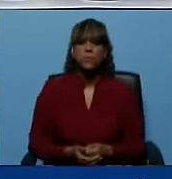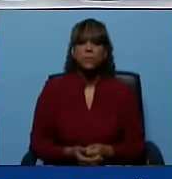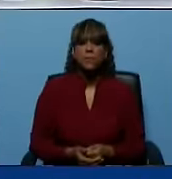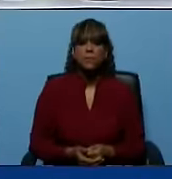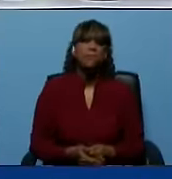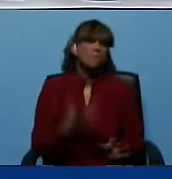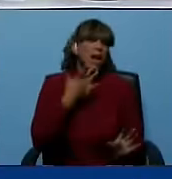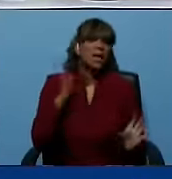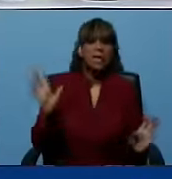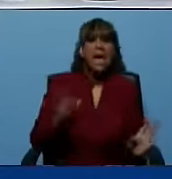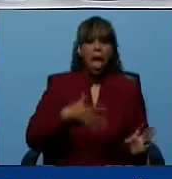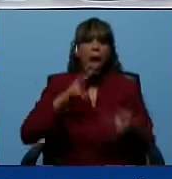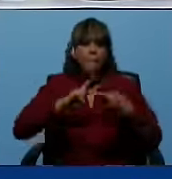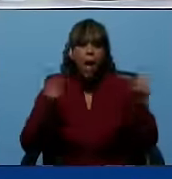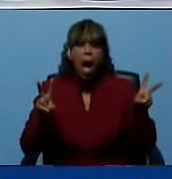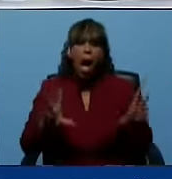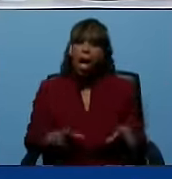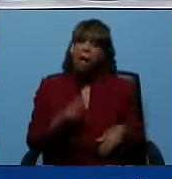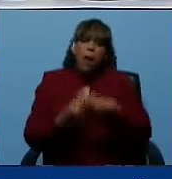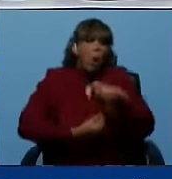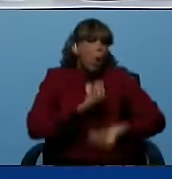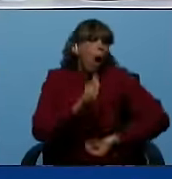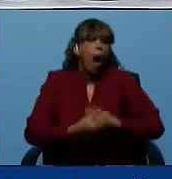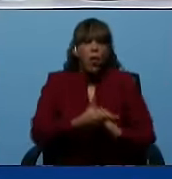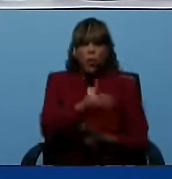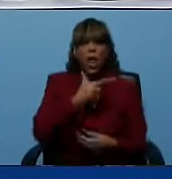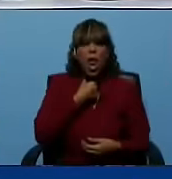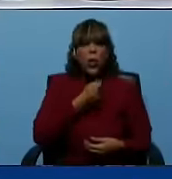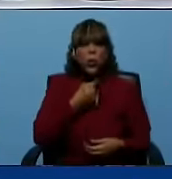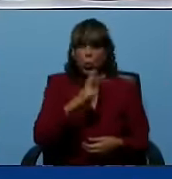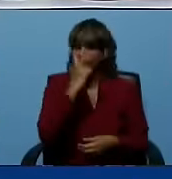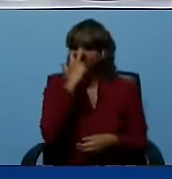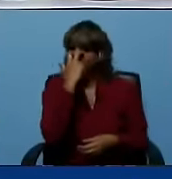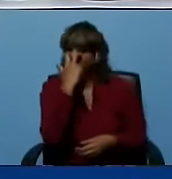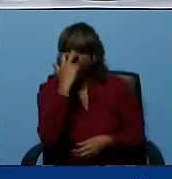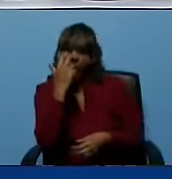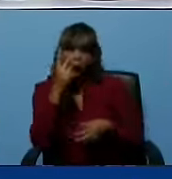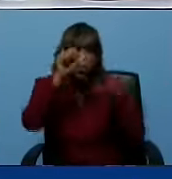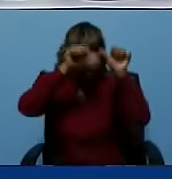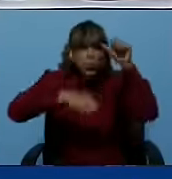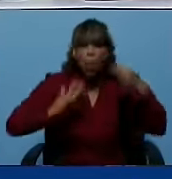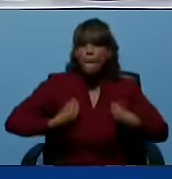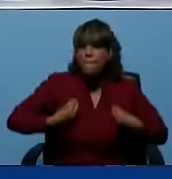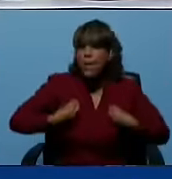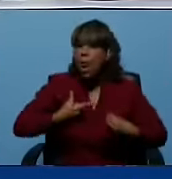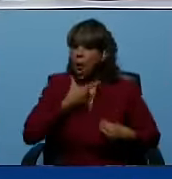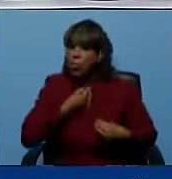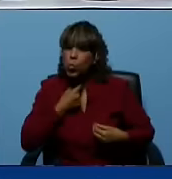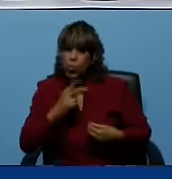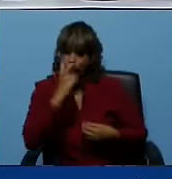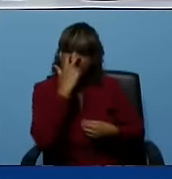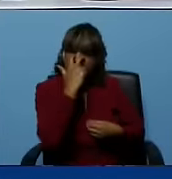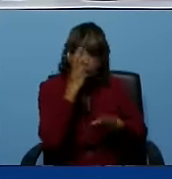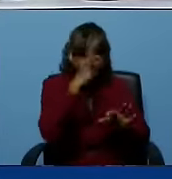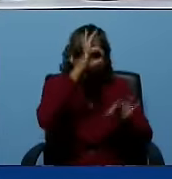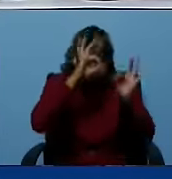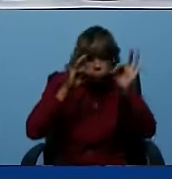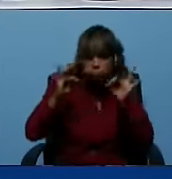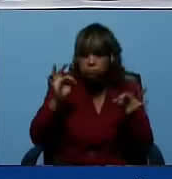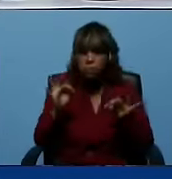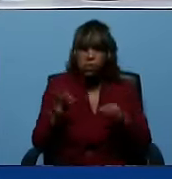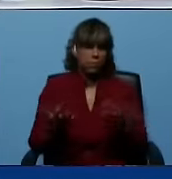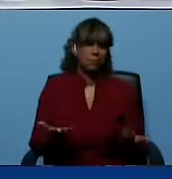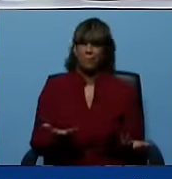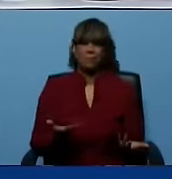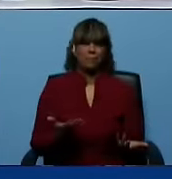El que quiera paz, hágalo. ¿A ustedes les gusta que los espíen? Yo creo que sí. Sospecho que sí.